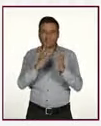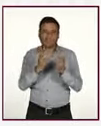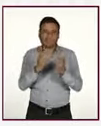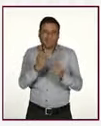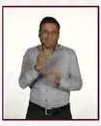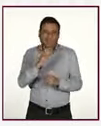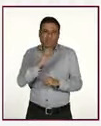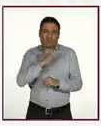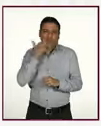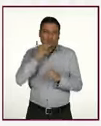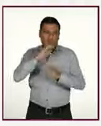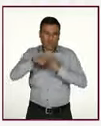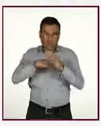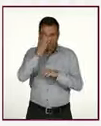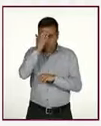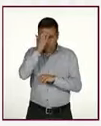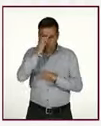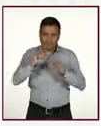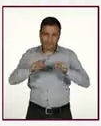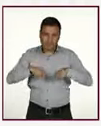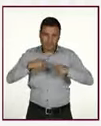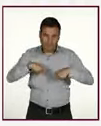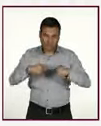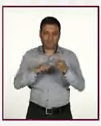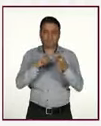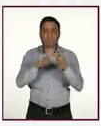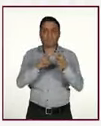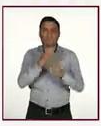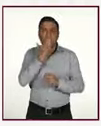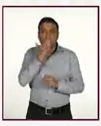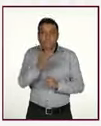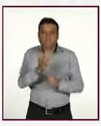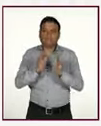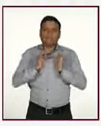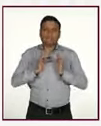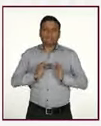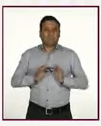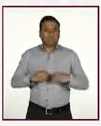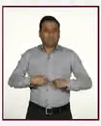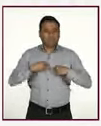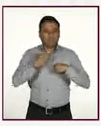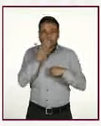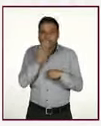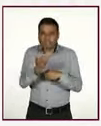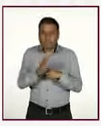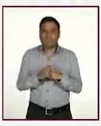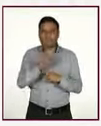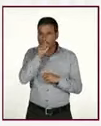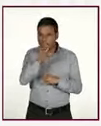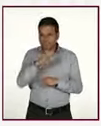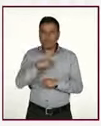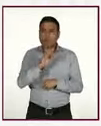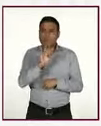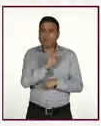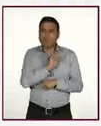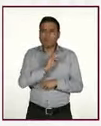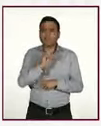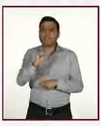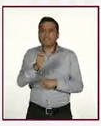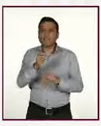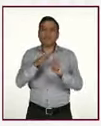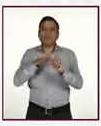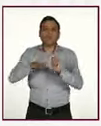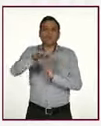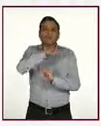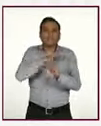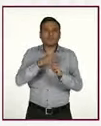lo tradicional. Después tenemos el bienestar y las potencialidades, en donde ya ahí comenzamos a hablar de los contextos, qué es lo que